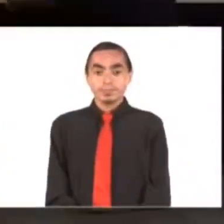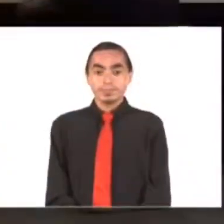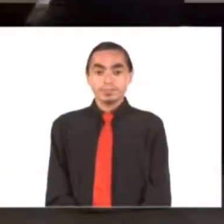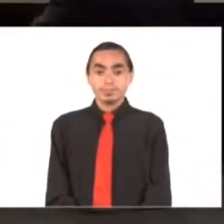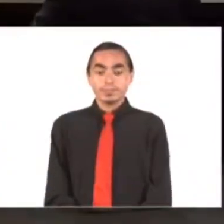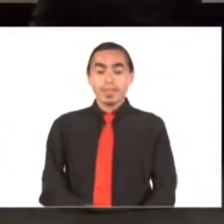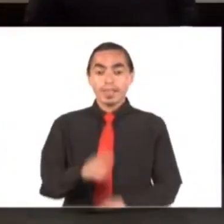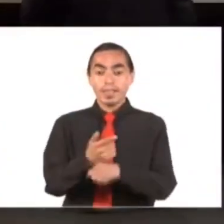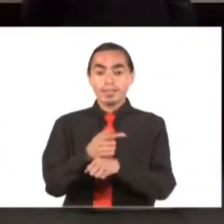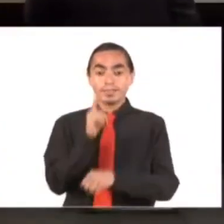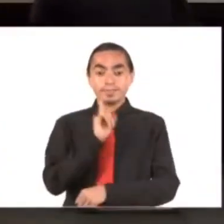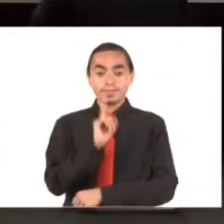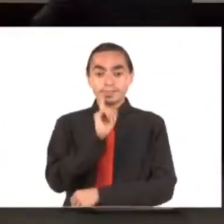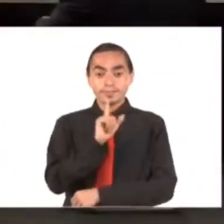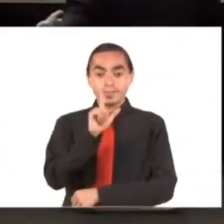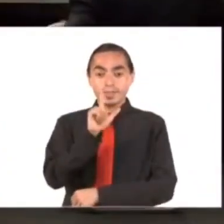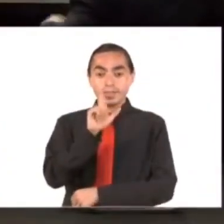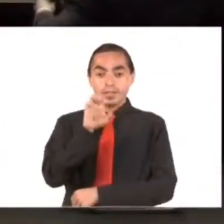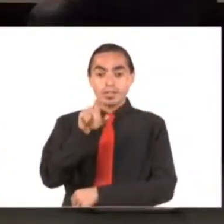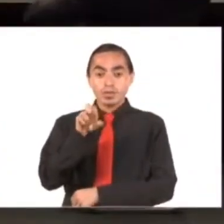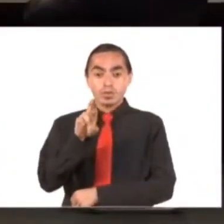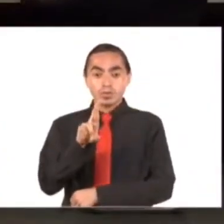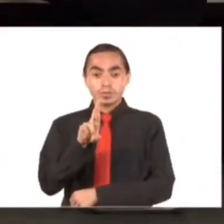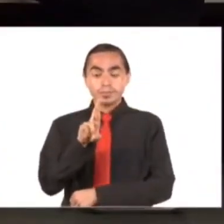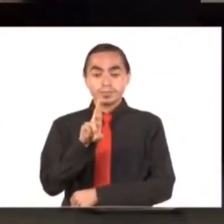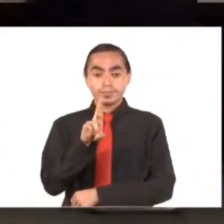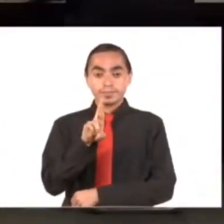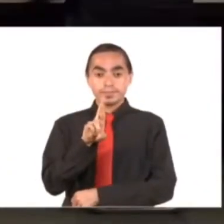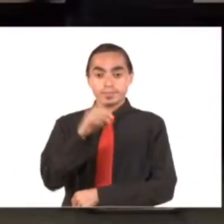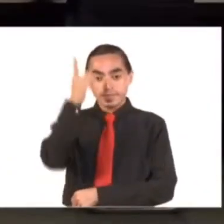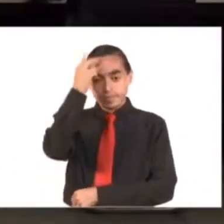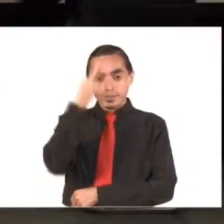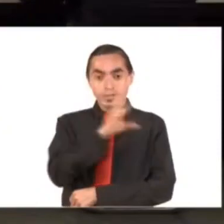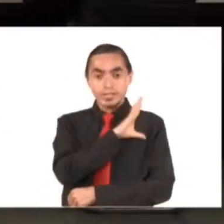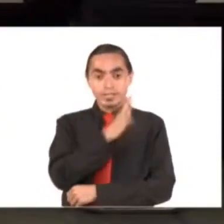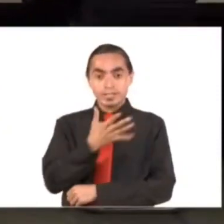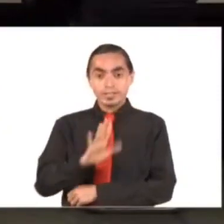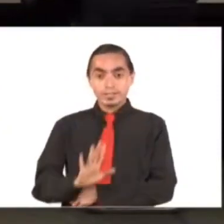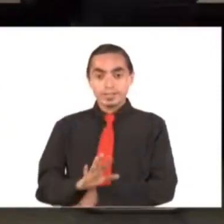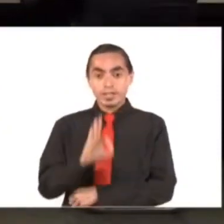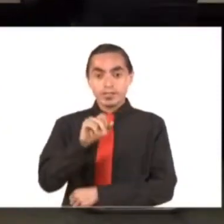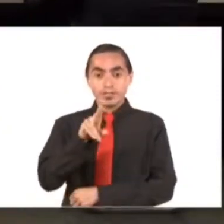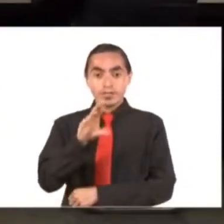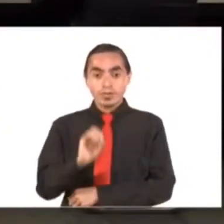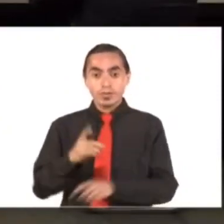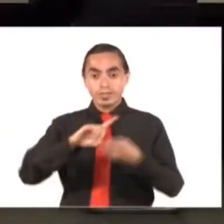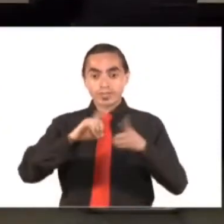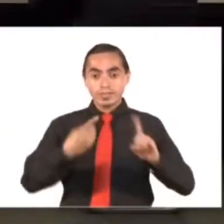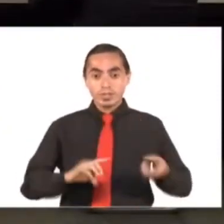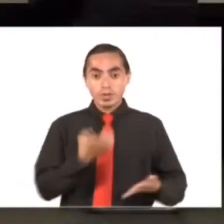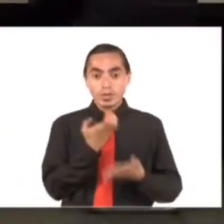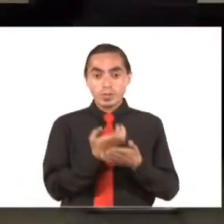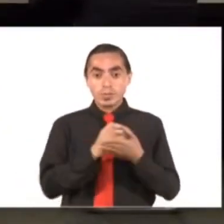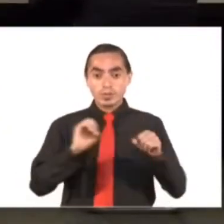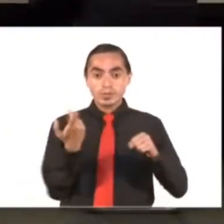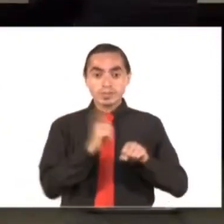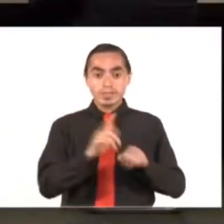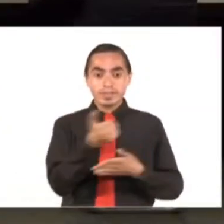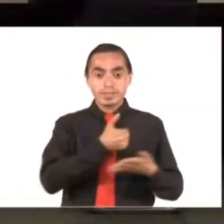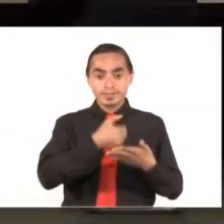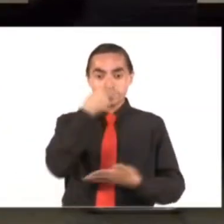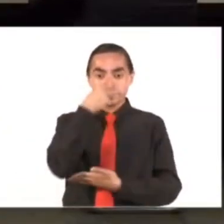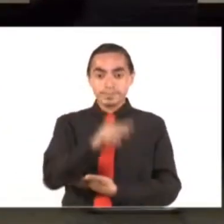La licenciada Leonor Gómez Otegui, directora general del Fondo para el Desarrollo Económico y Social de la Ciudad de